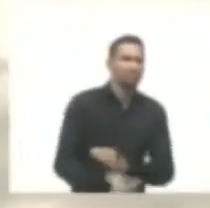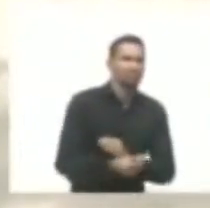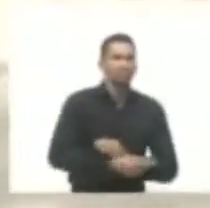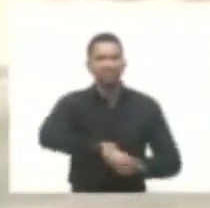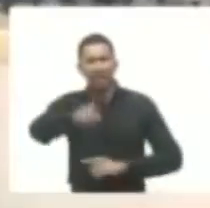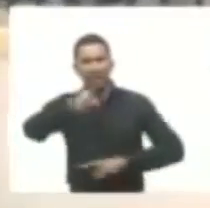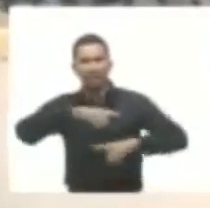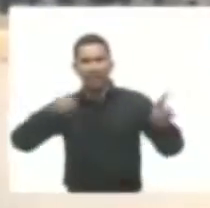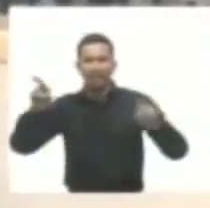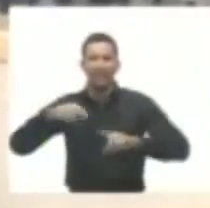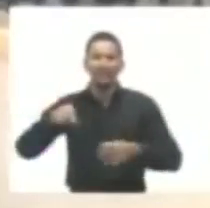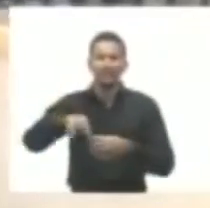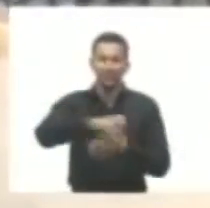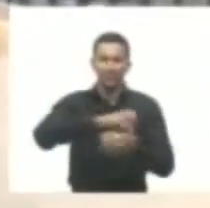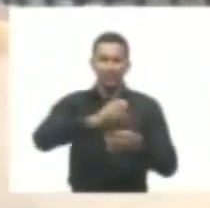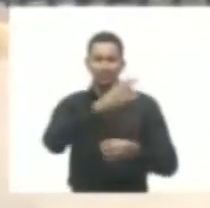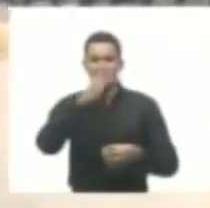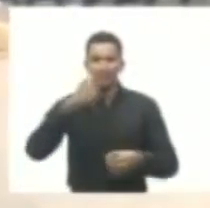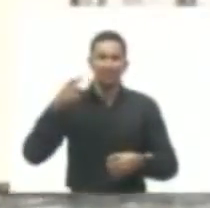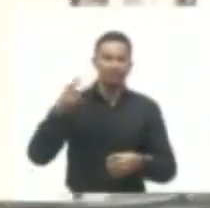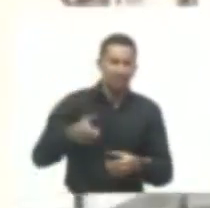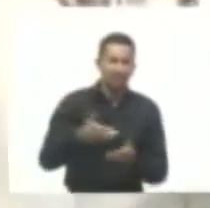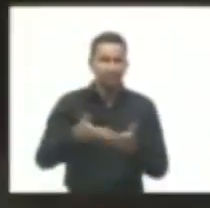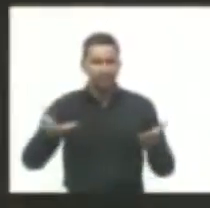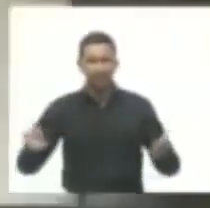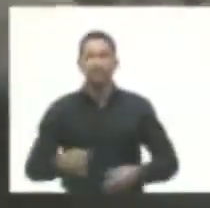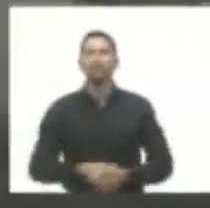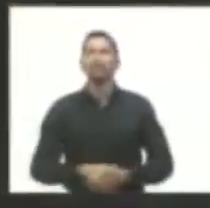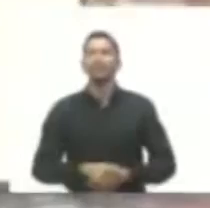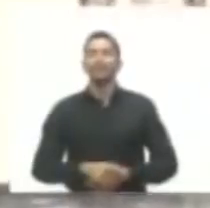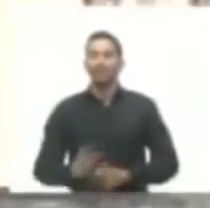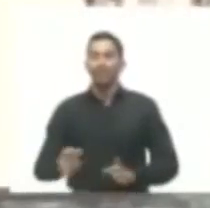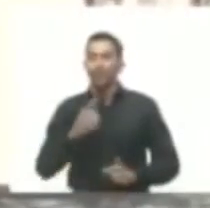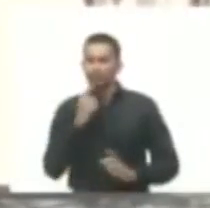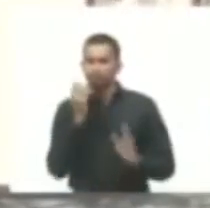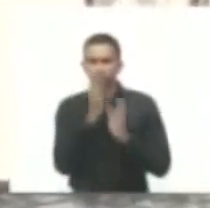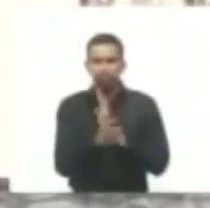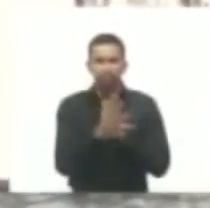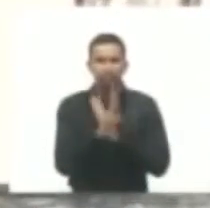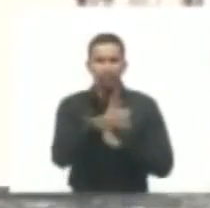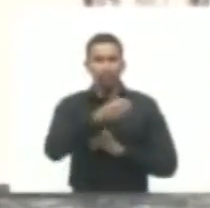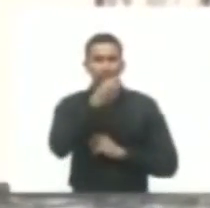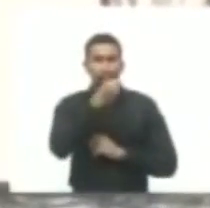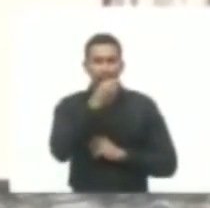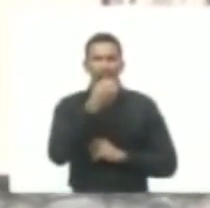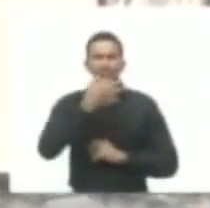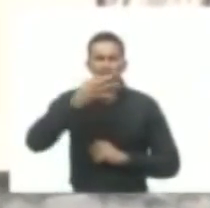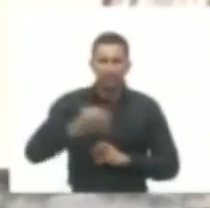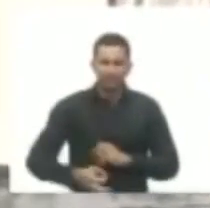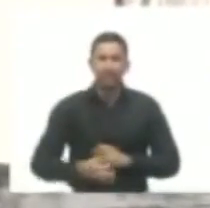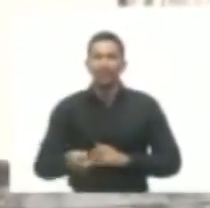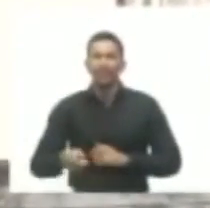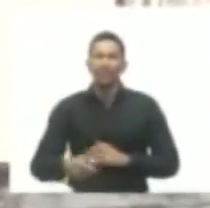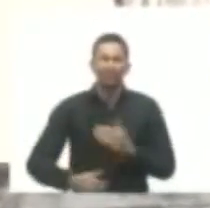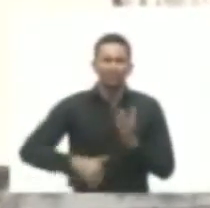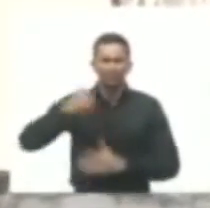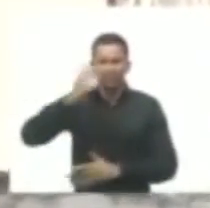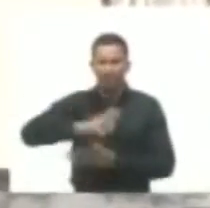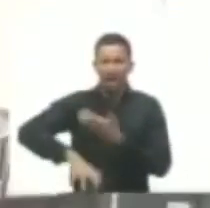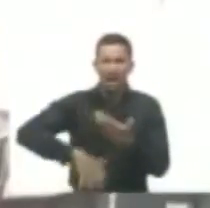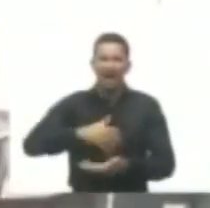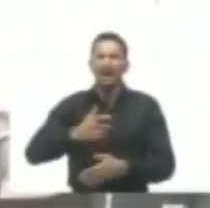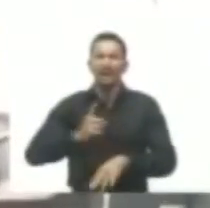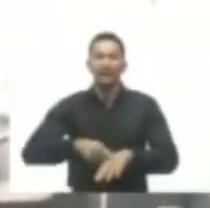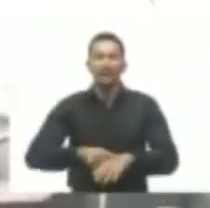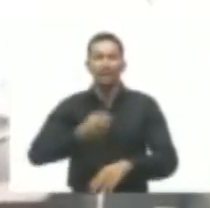sus cómplices en la ciudad de Barranquilla. Según confirmaron fuentes de entero crédito a las noticias, la revuelta comenzó aproximadamente las 12 del